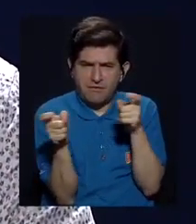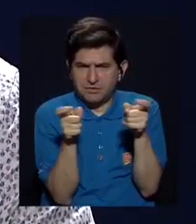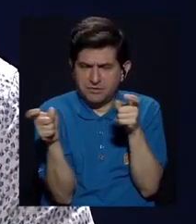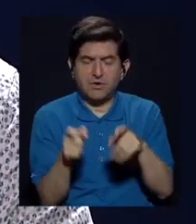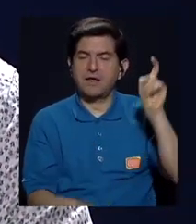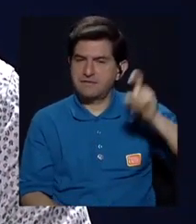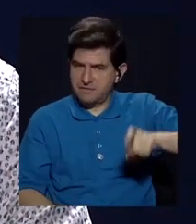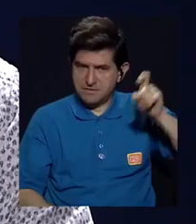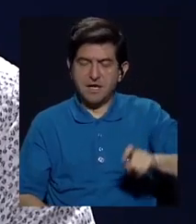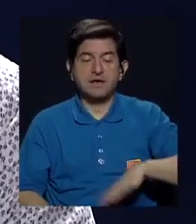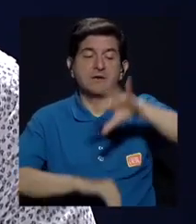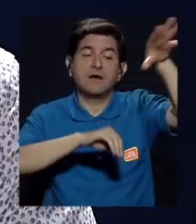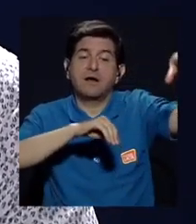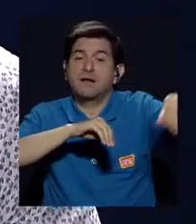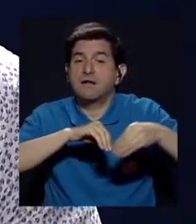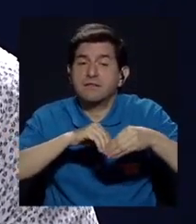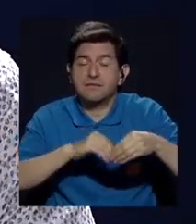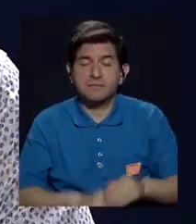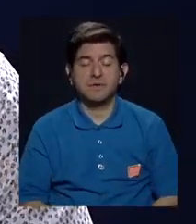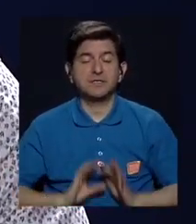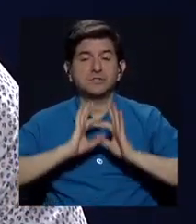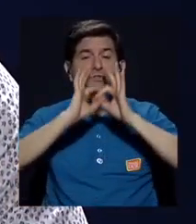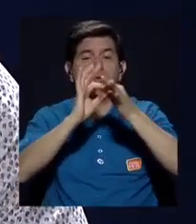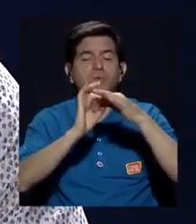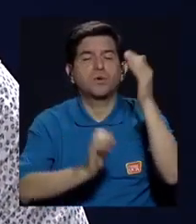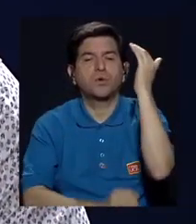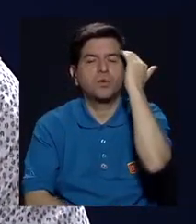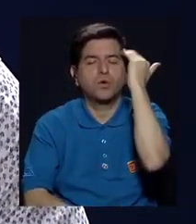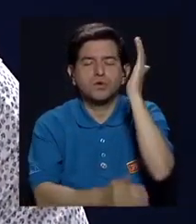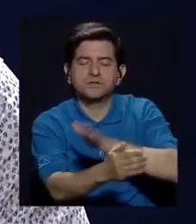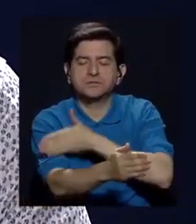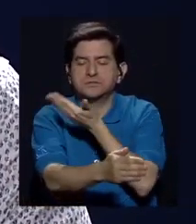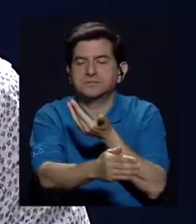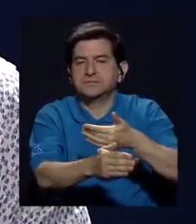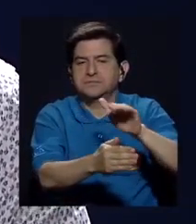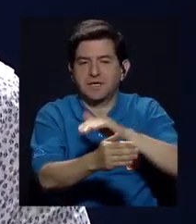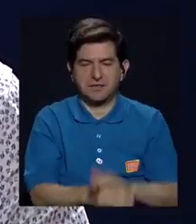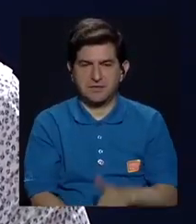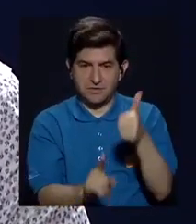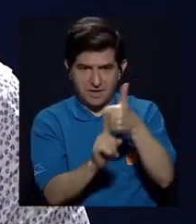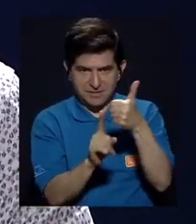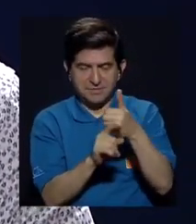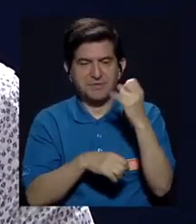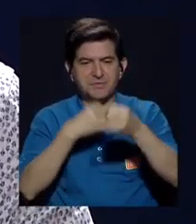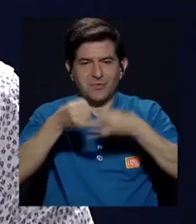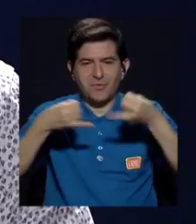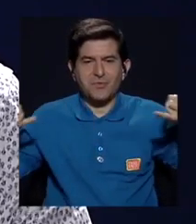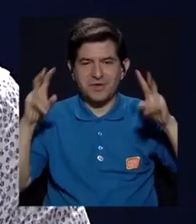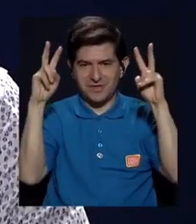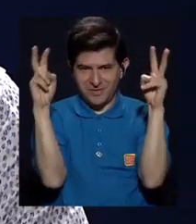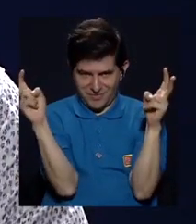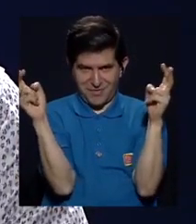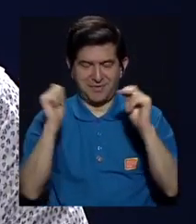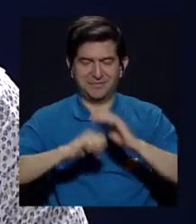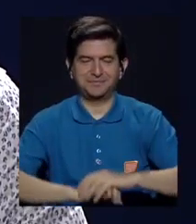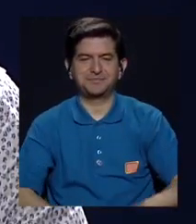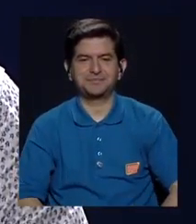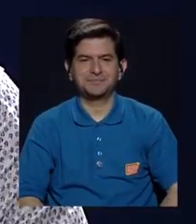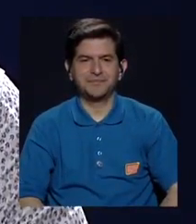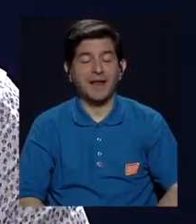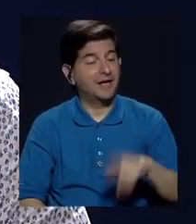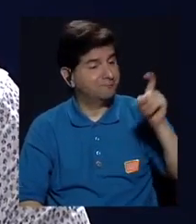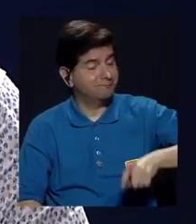que ella necesita, sino que también va de la mano del conocimiento musical, que uh-huh. es en sí el idioma, ¿verdad? Uh-huh.